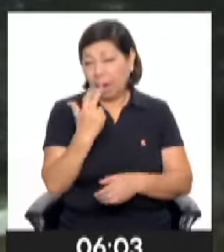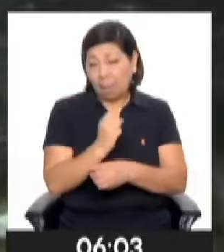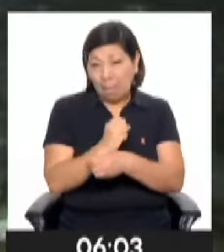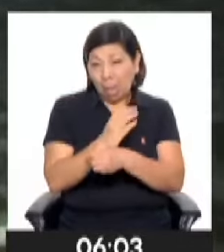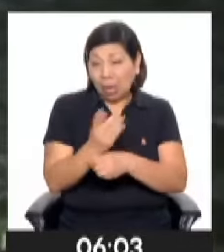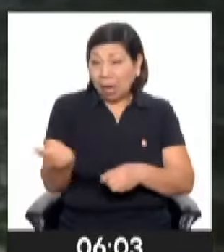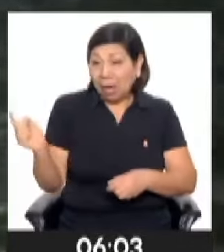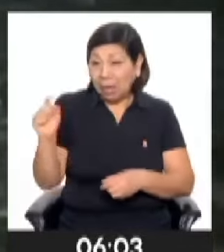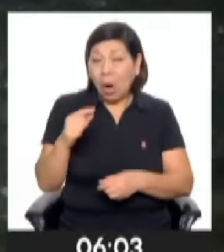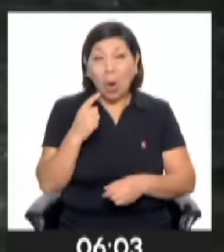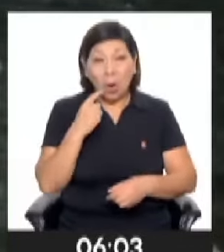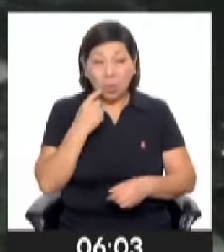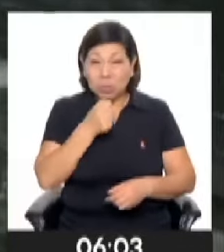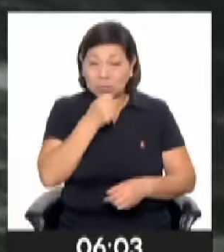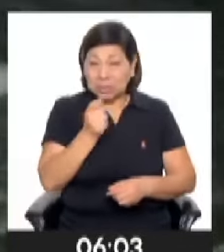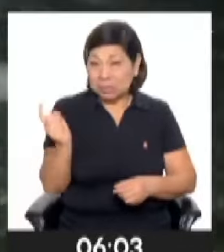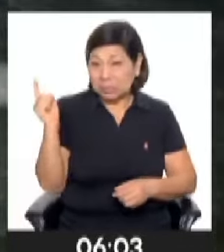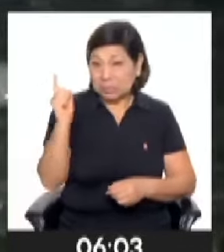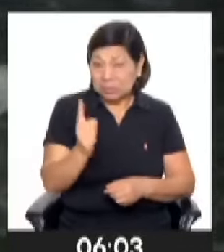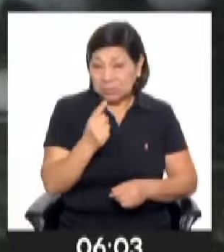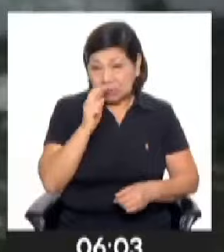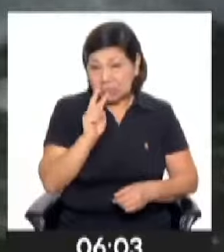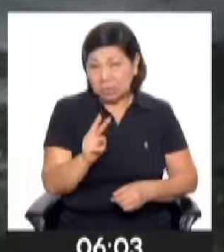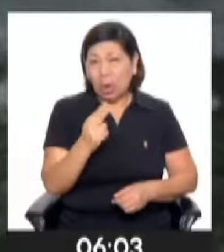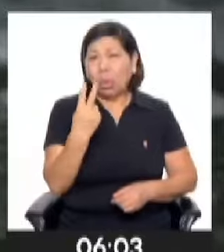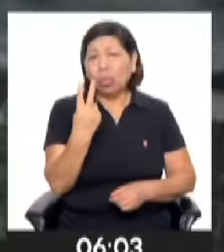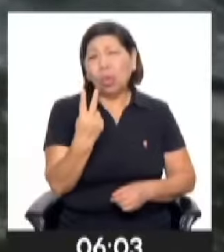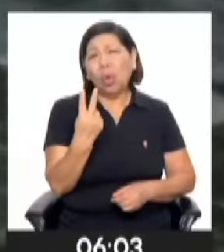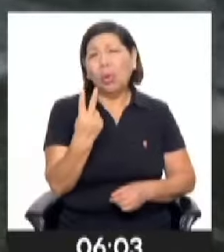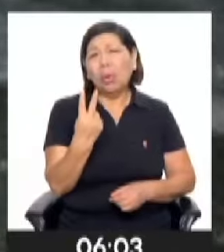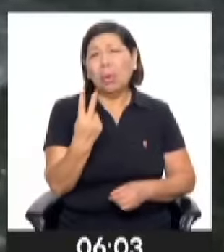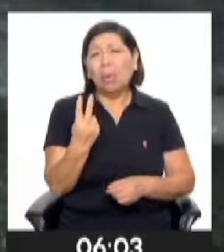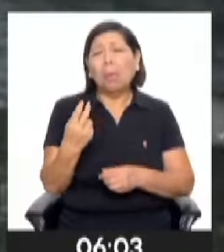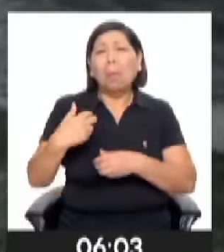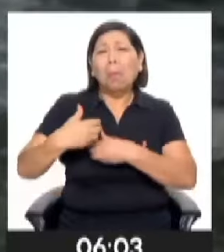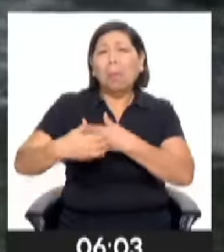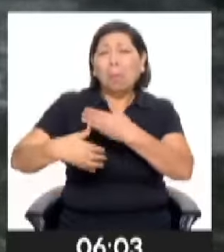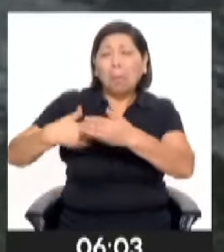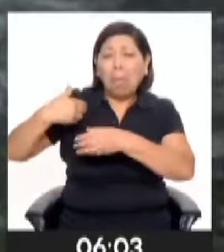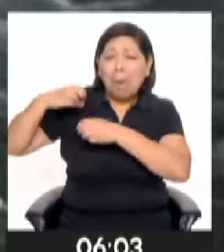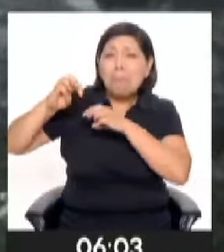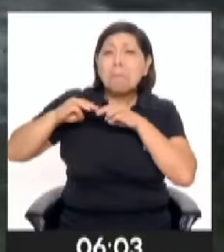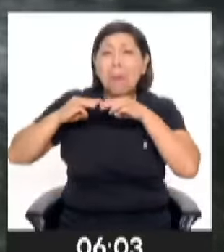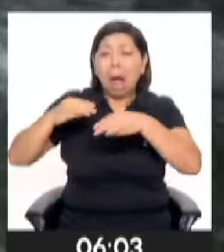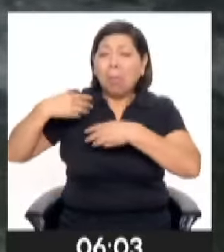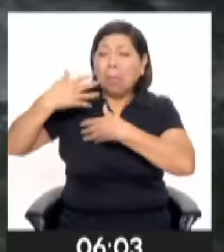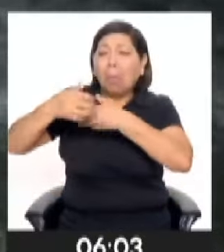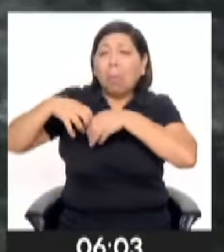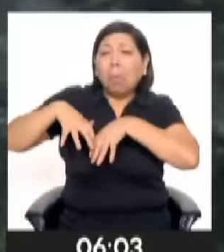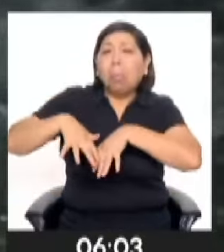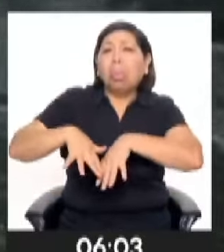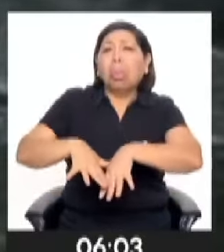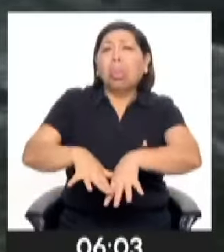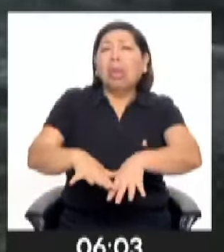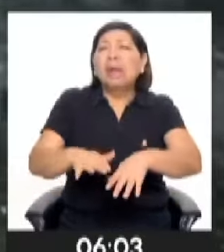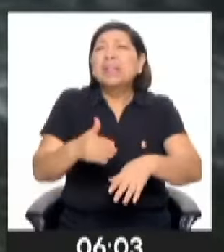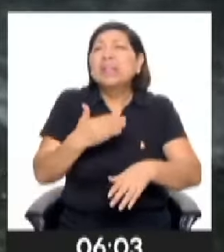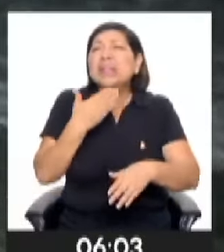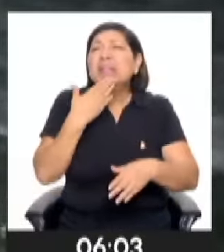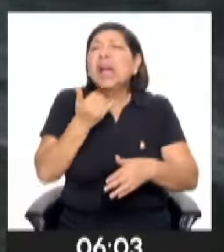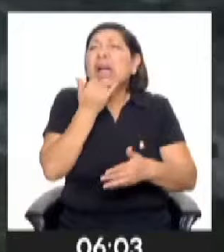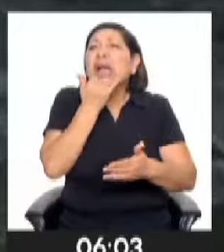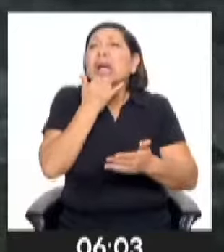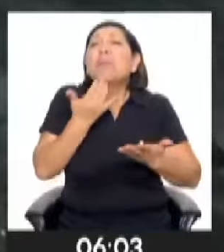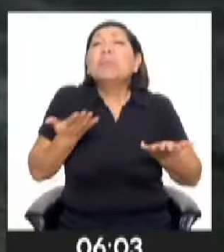madrugada, eran dos los mamíferos que habían sido varados, dos lobos marinos lamentablemente muertos. Se desconoce obviamente